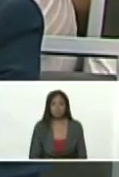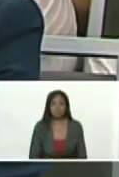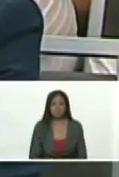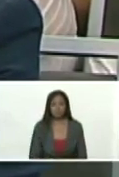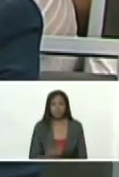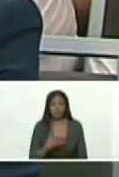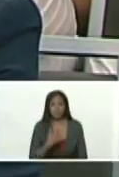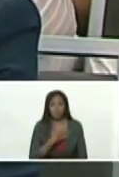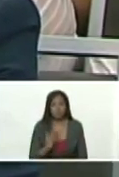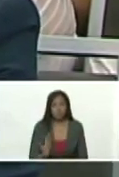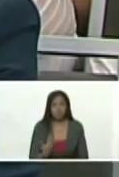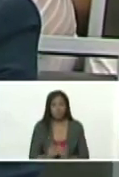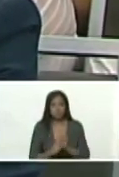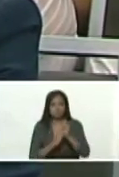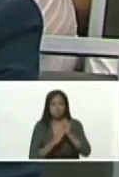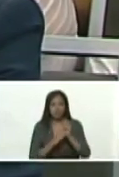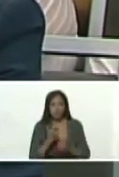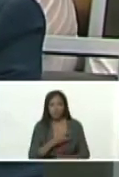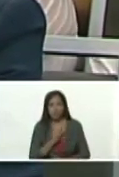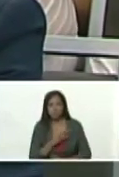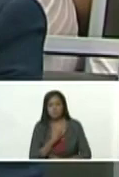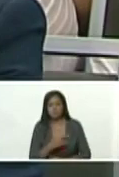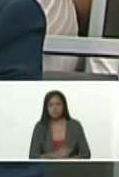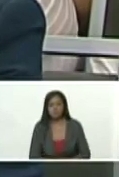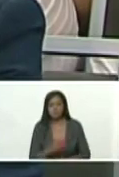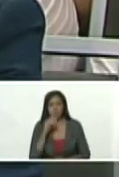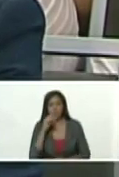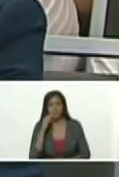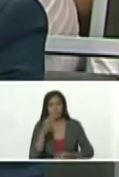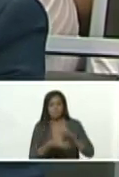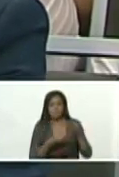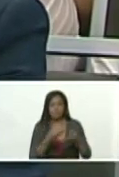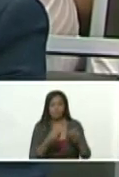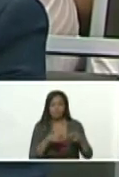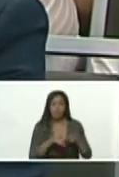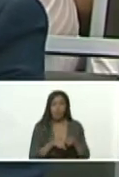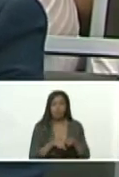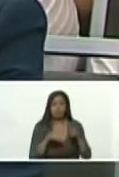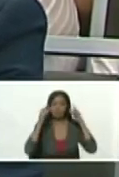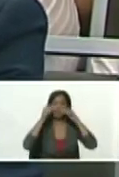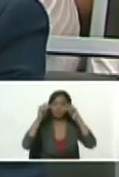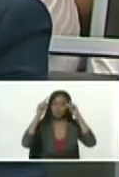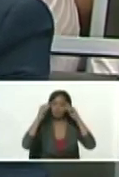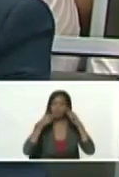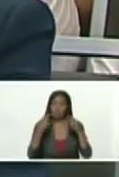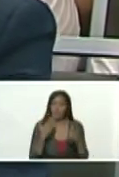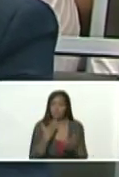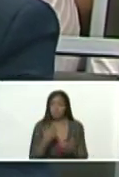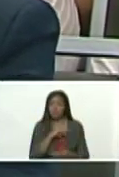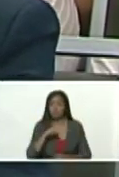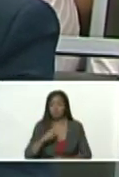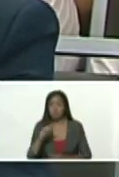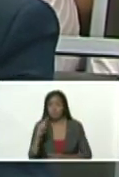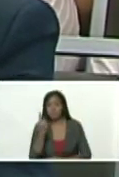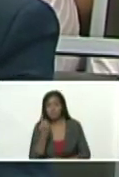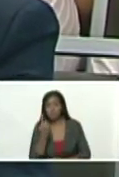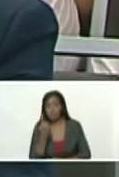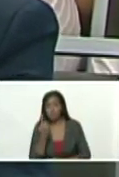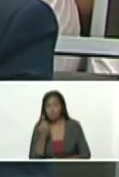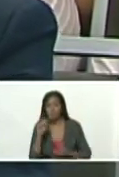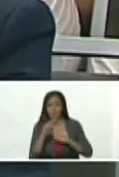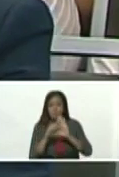rectora de nuestra universidad nos hable de Simón Rodríguez. Y antes de decirle, usted nos pidió a nosotros al principio las